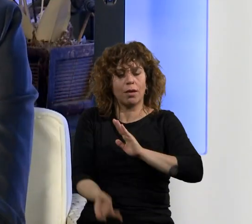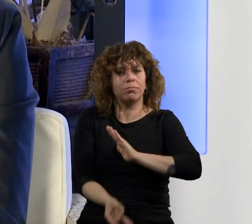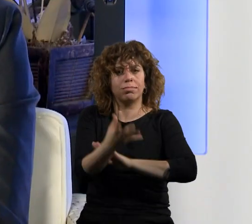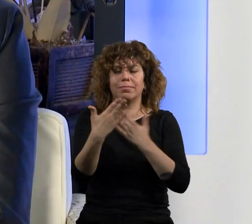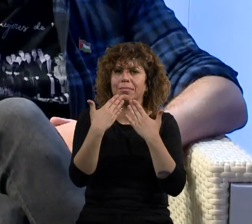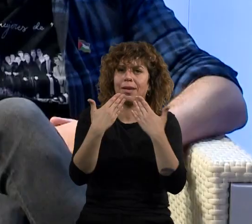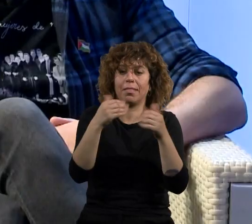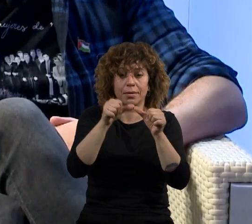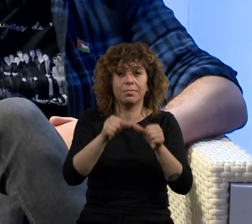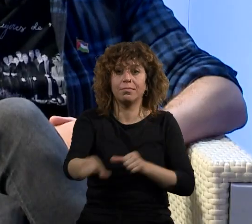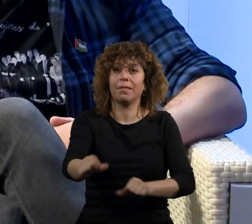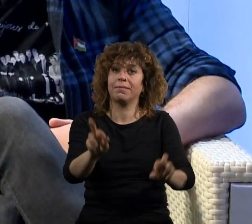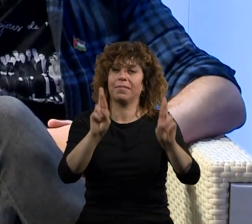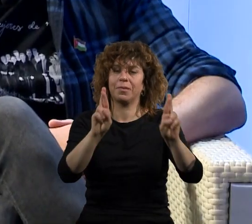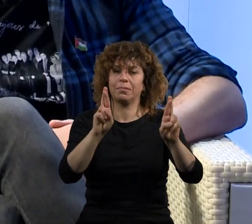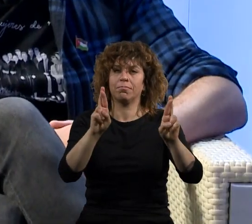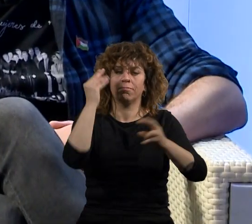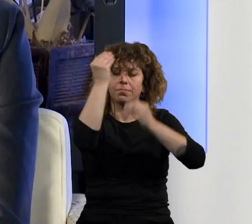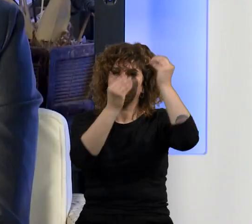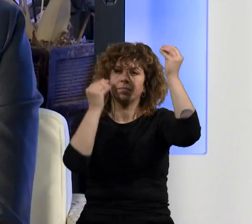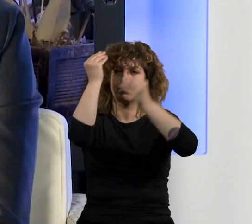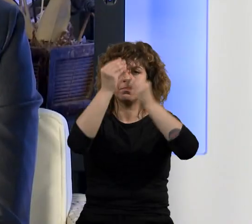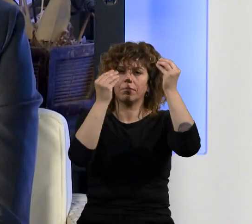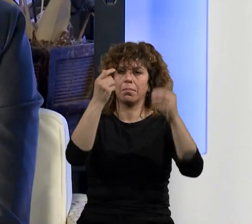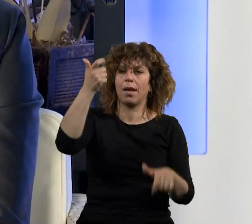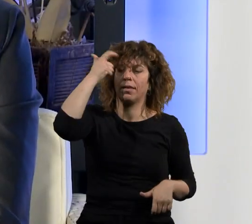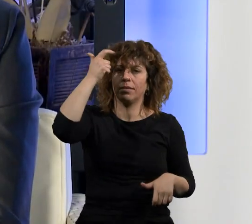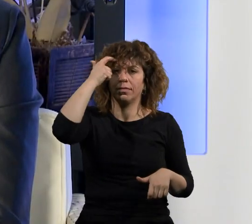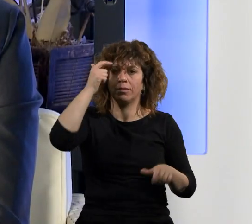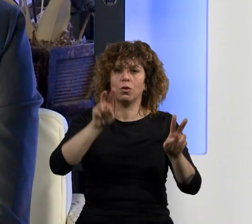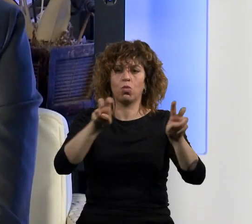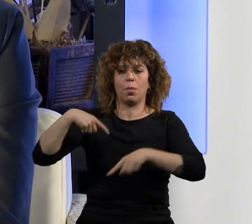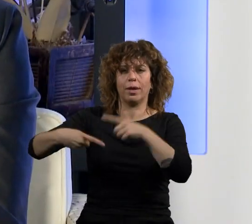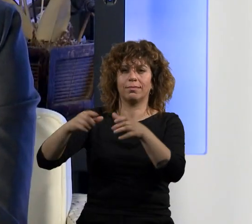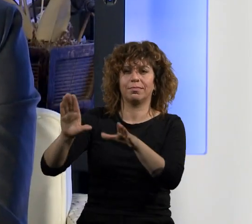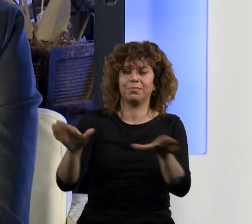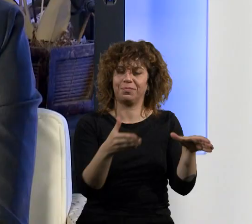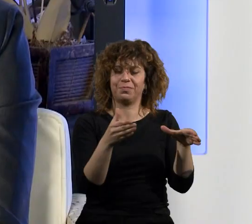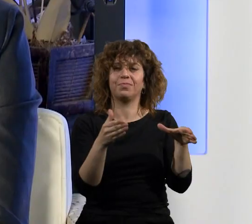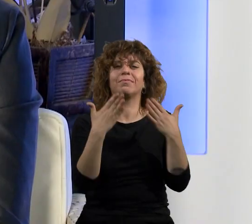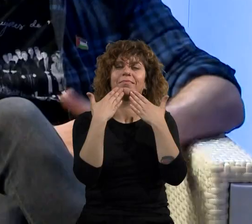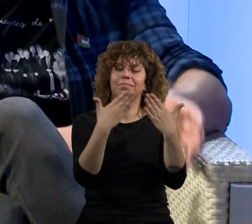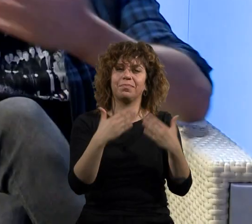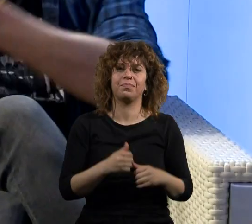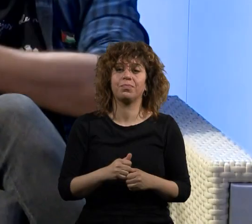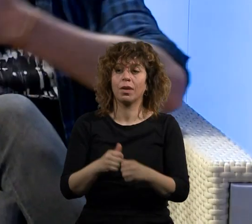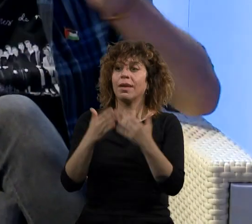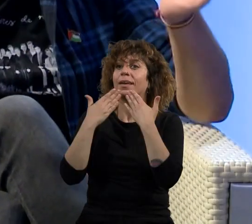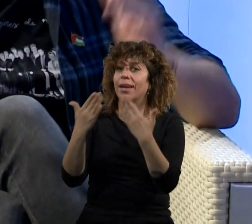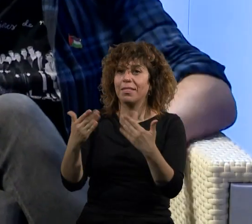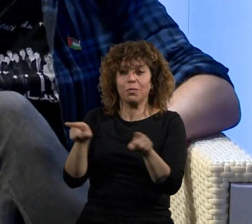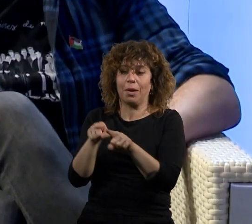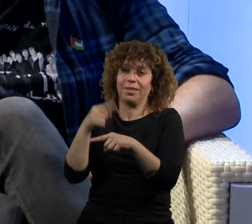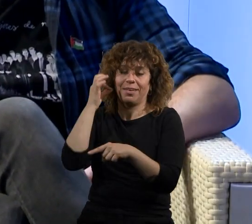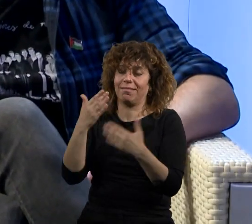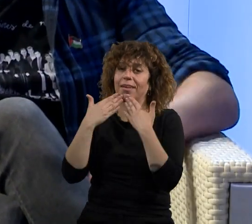espero sirva, ¿no?, para la reflexión y el conocimiento, sobre todo de esas nuevas generaciones como comentabas. Muchísimas gracias. Sí, no, muchas gracias y muchas como dice gracias. mi tía,